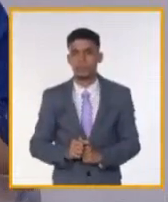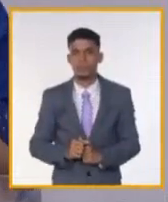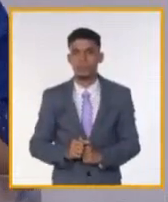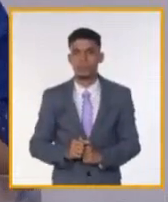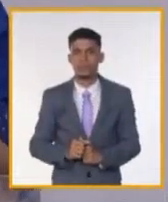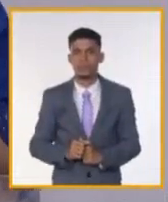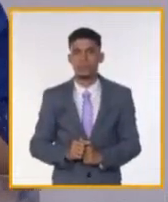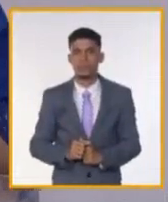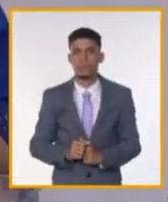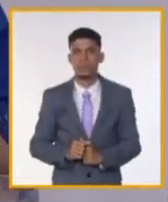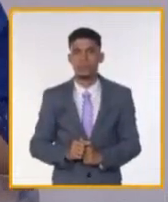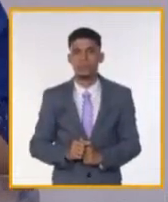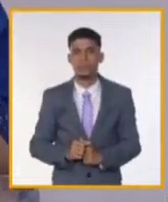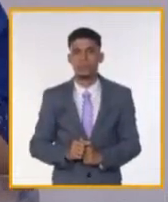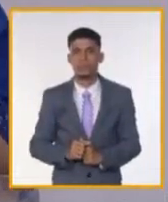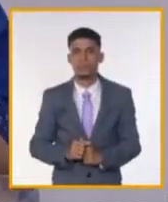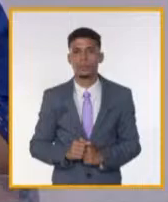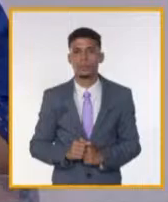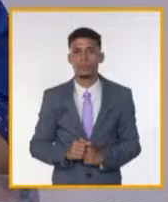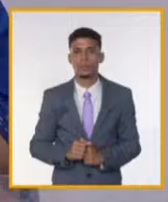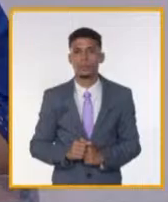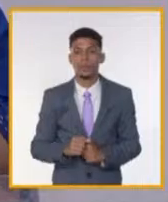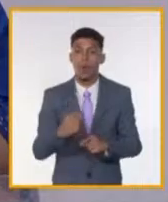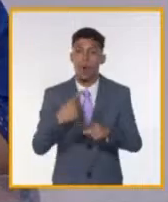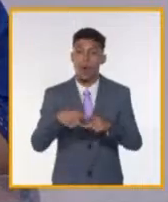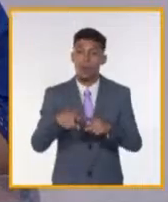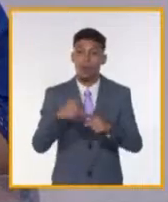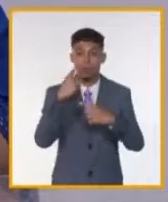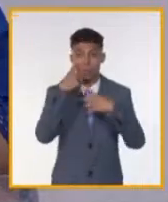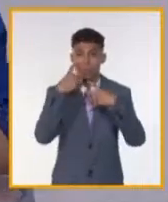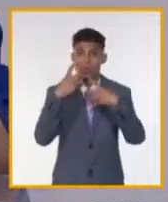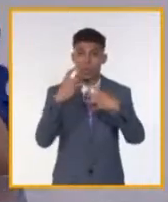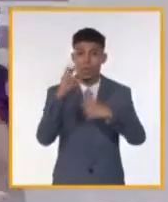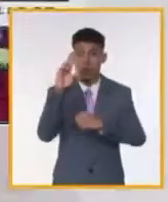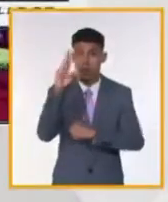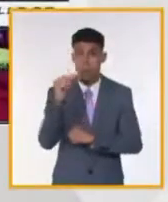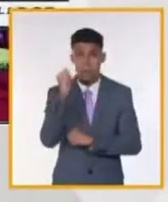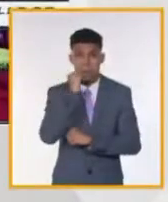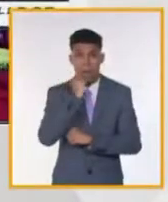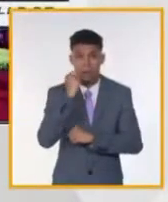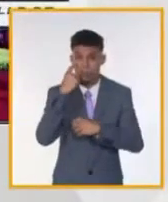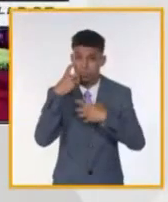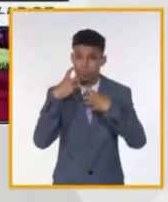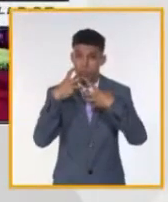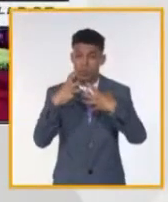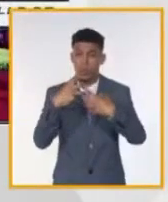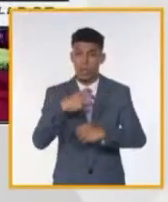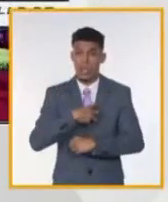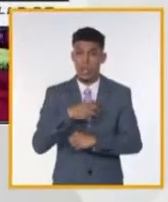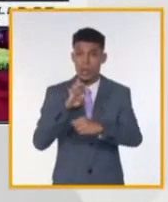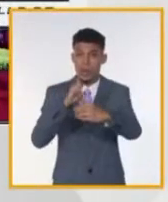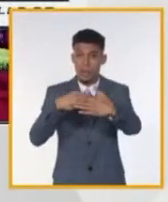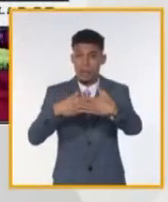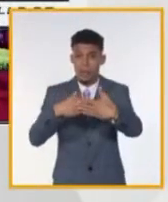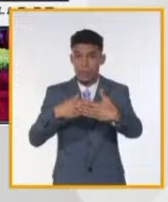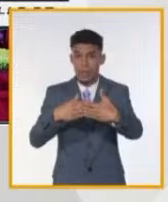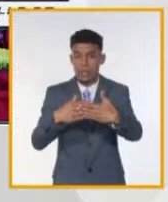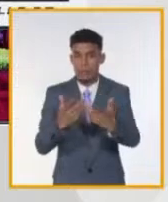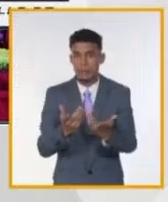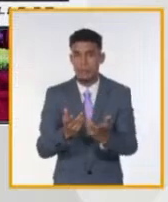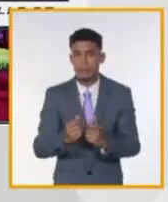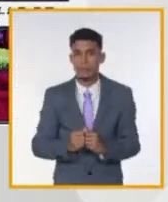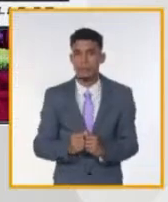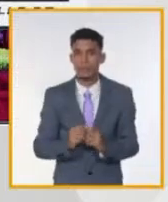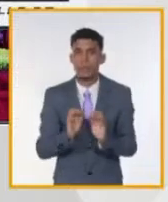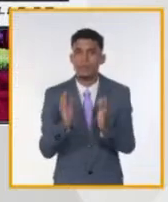por supuesto no quiero hoy dejar de hablar de uno de los resultados más relevantes que tiene el CIPIN, y es justamente el